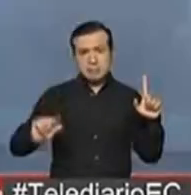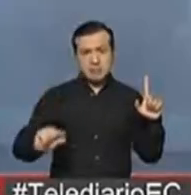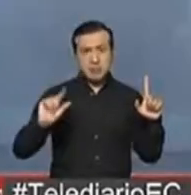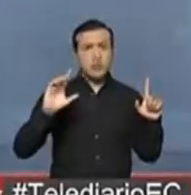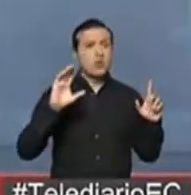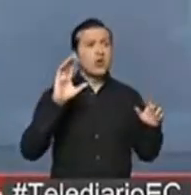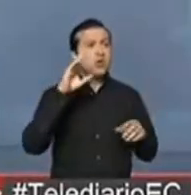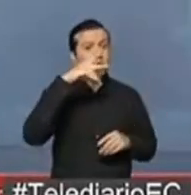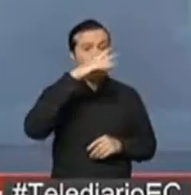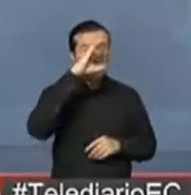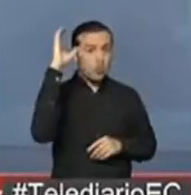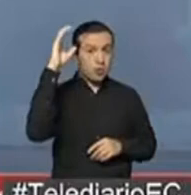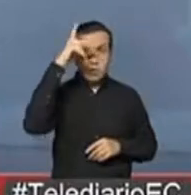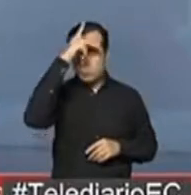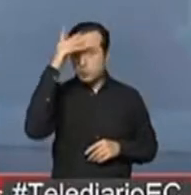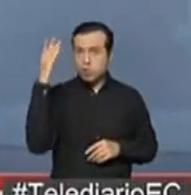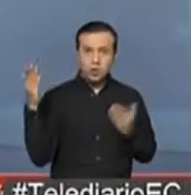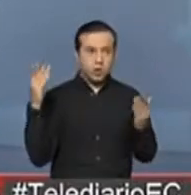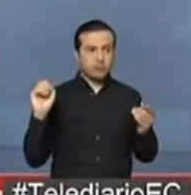colombia